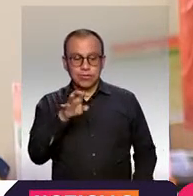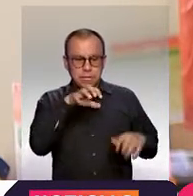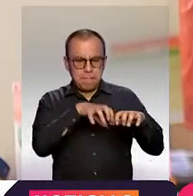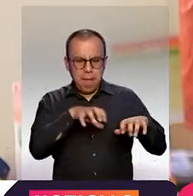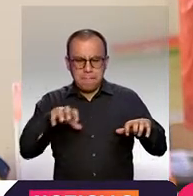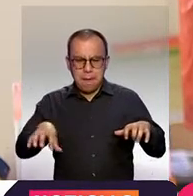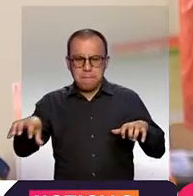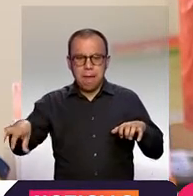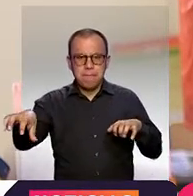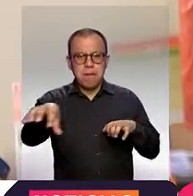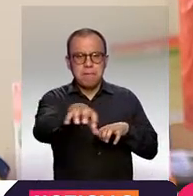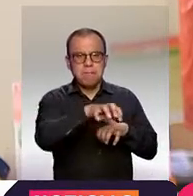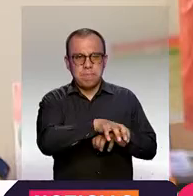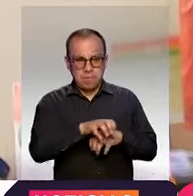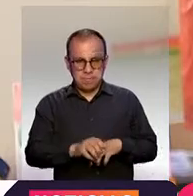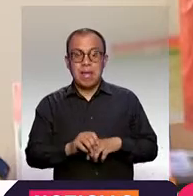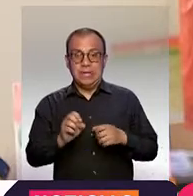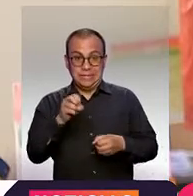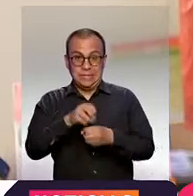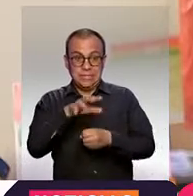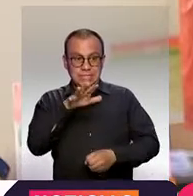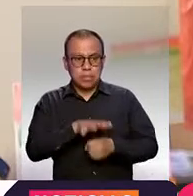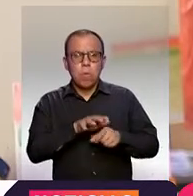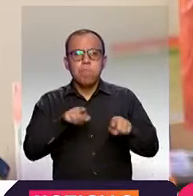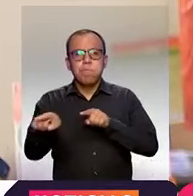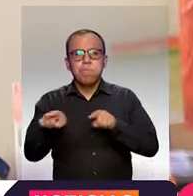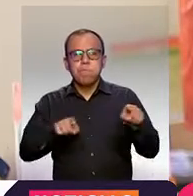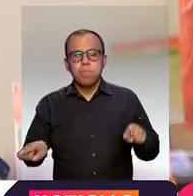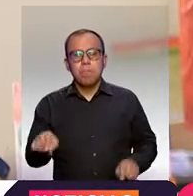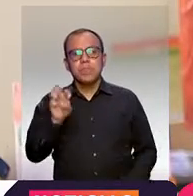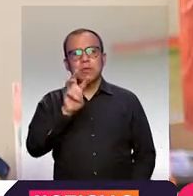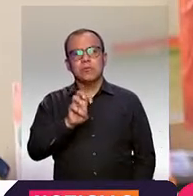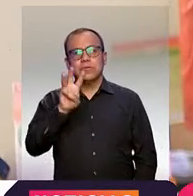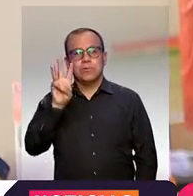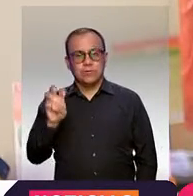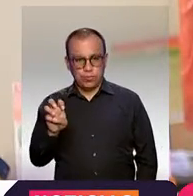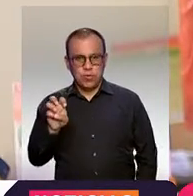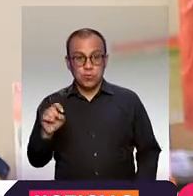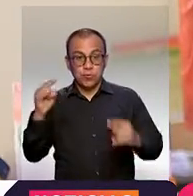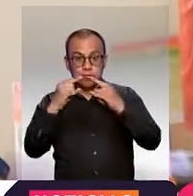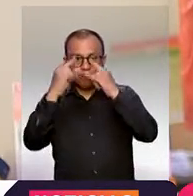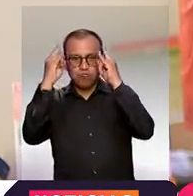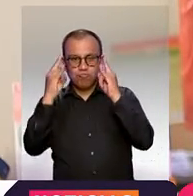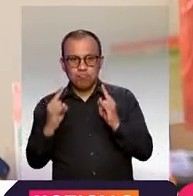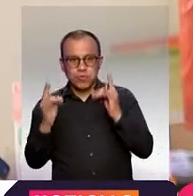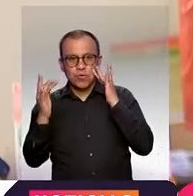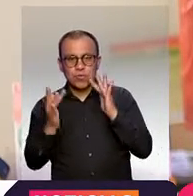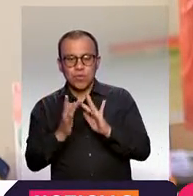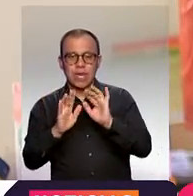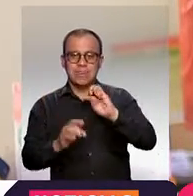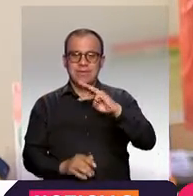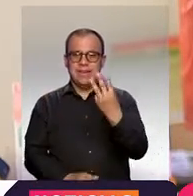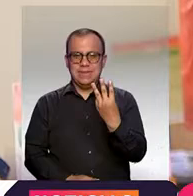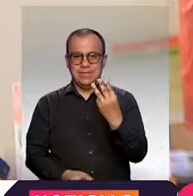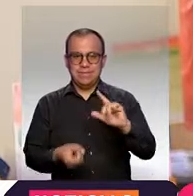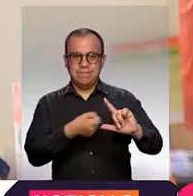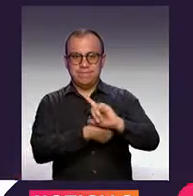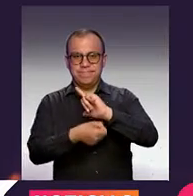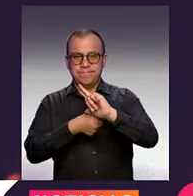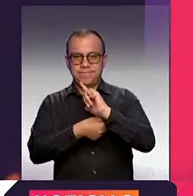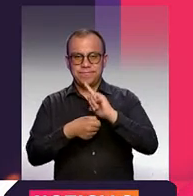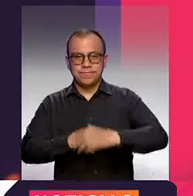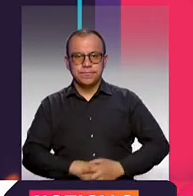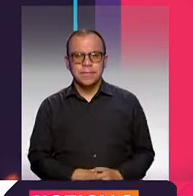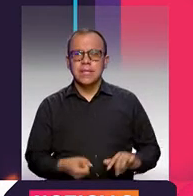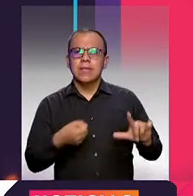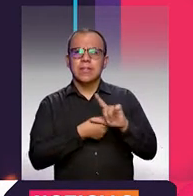comerciales distribuidos en el Distrito Capital y 88 kioscos en 3 localidades de Bogotá.